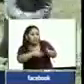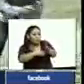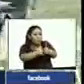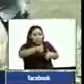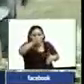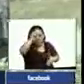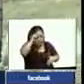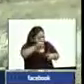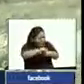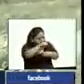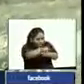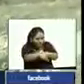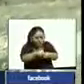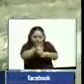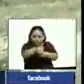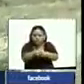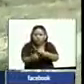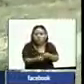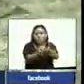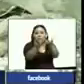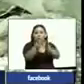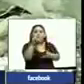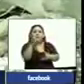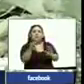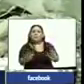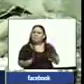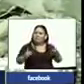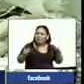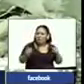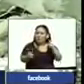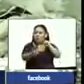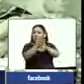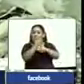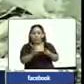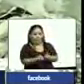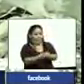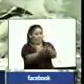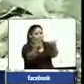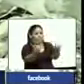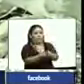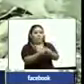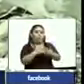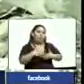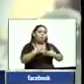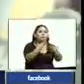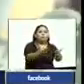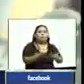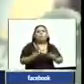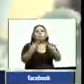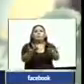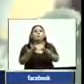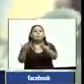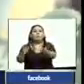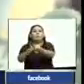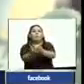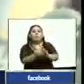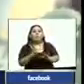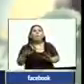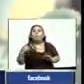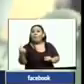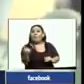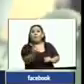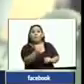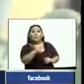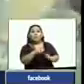a cultivar calanchoy el objetivo fue desarrollarlo y regalar en las comunidades para que las